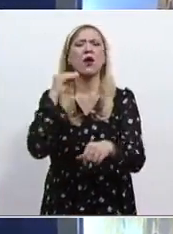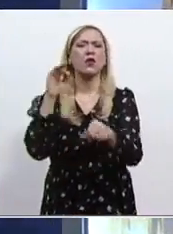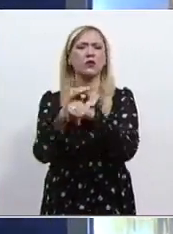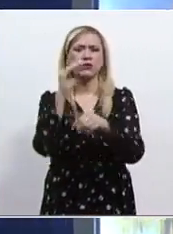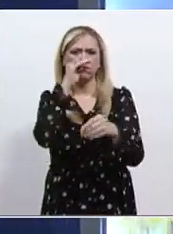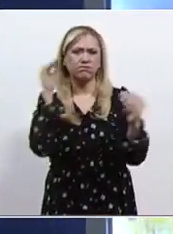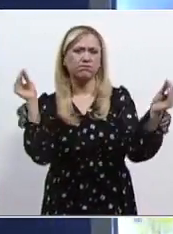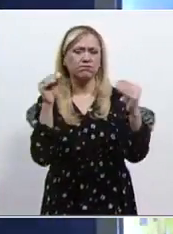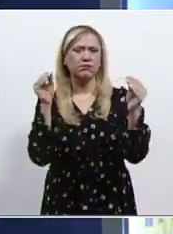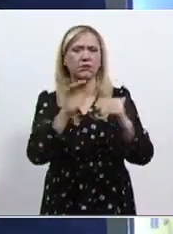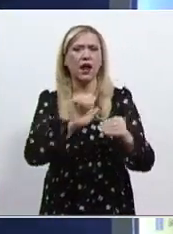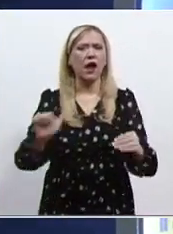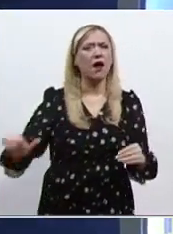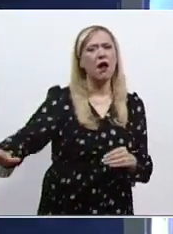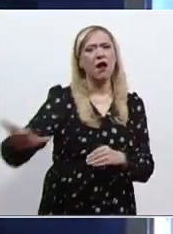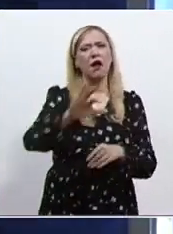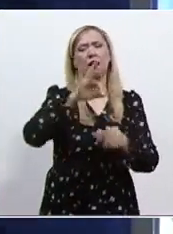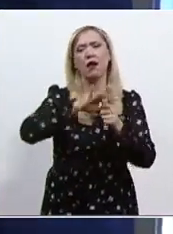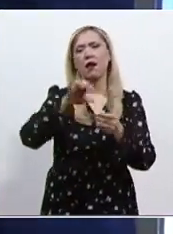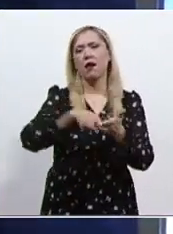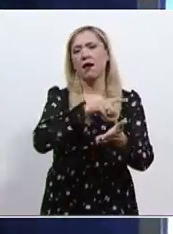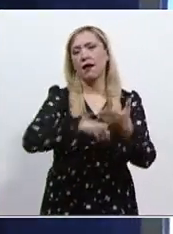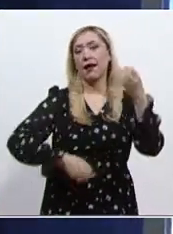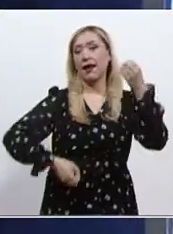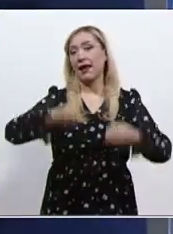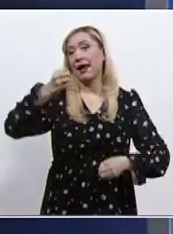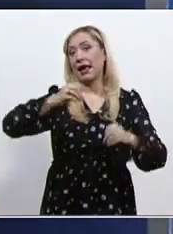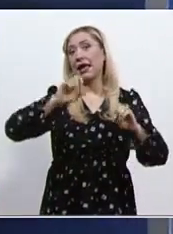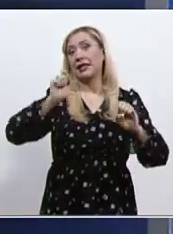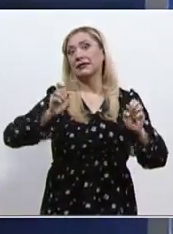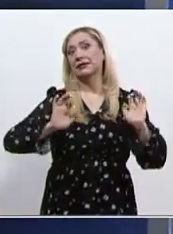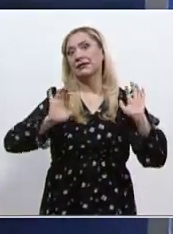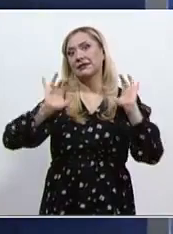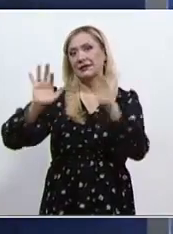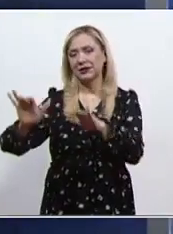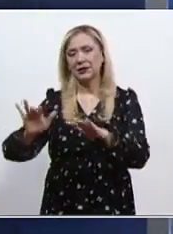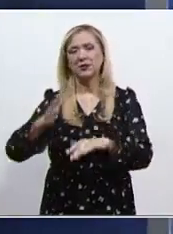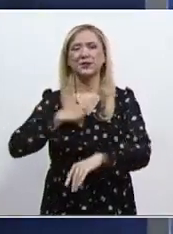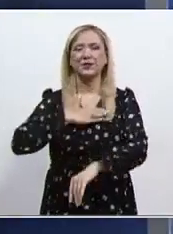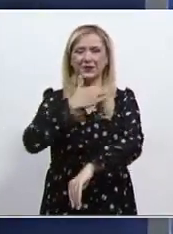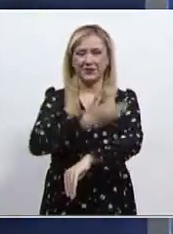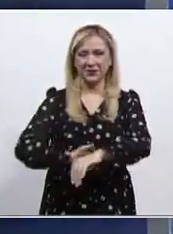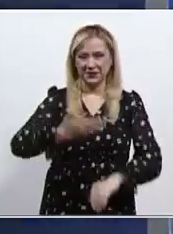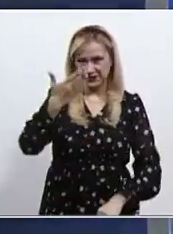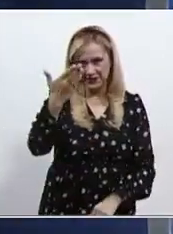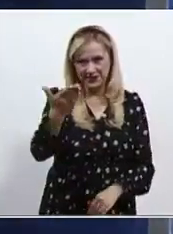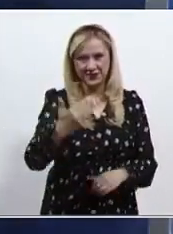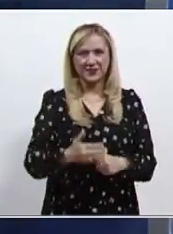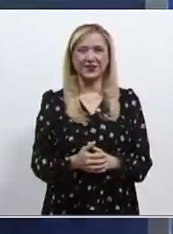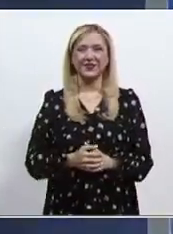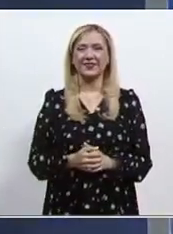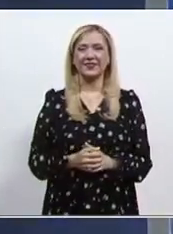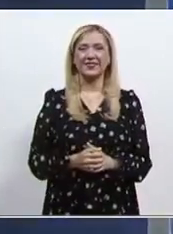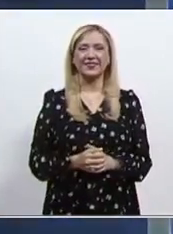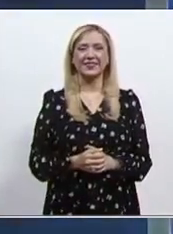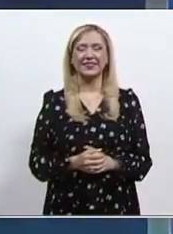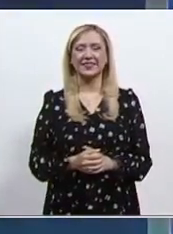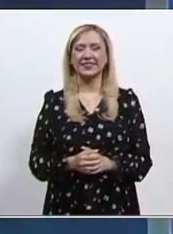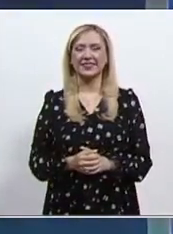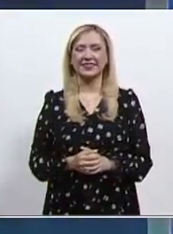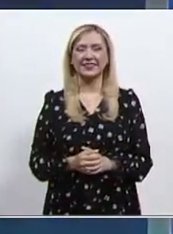que organizó el tribunal electoral del poder judicial de la federación Muy buenas tardes Laura adelante con tu reporte